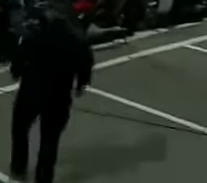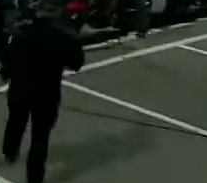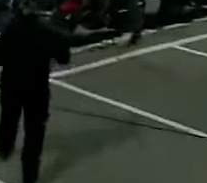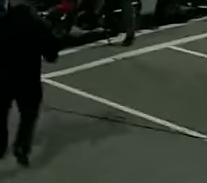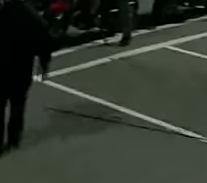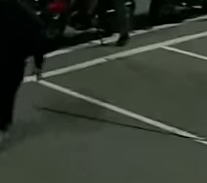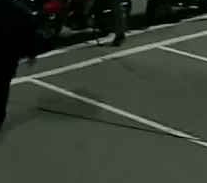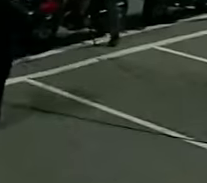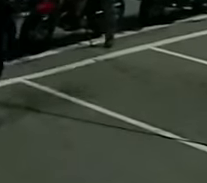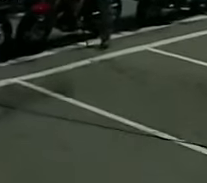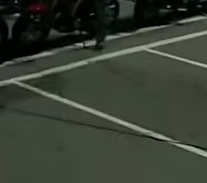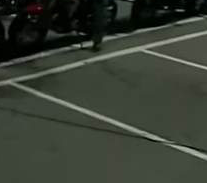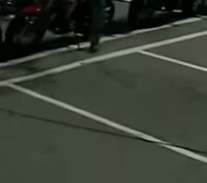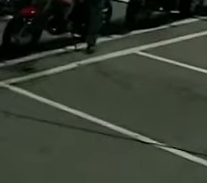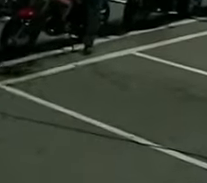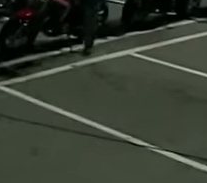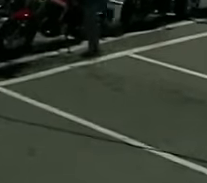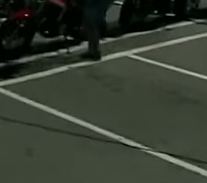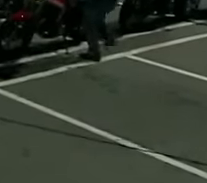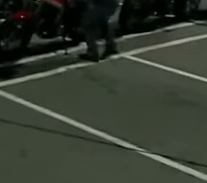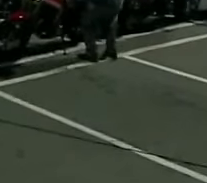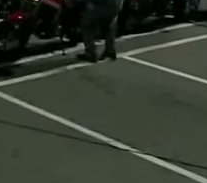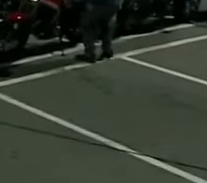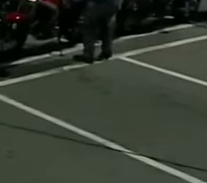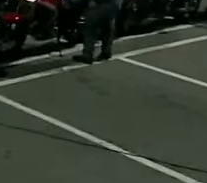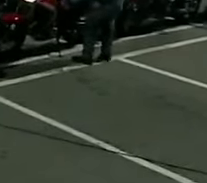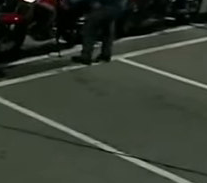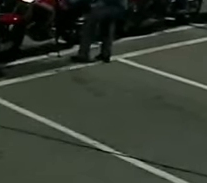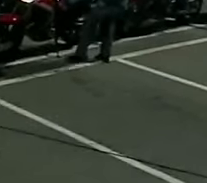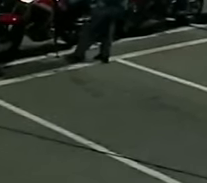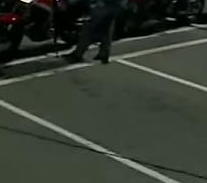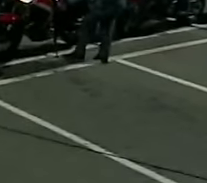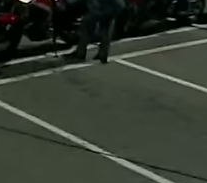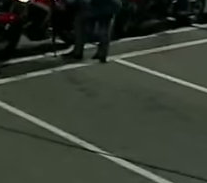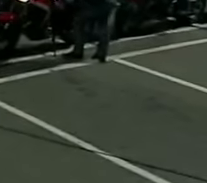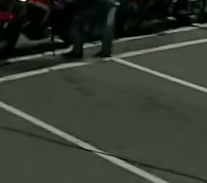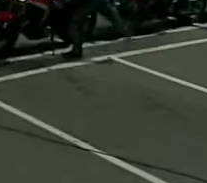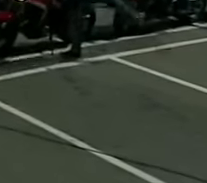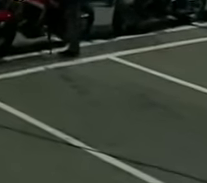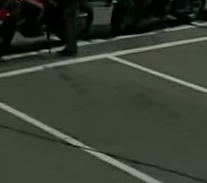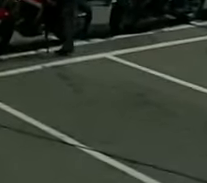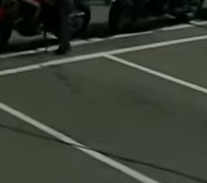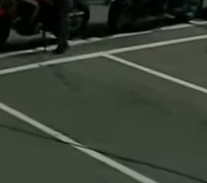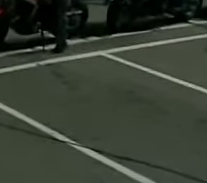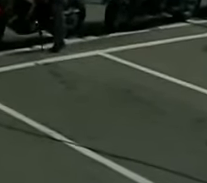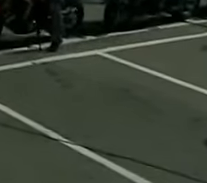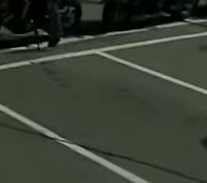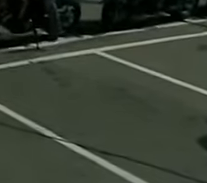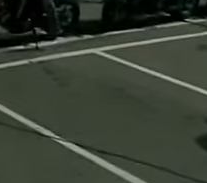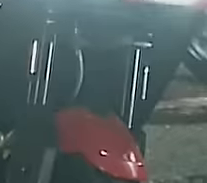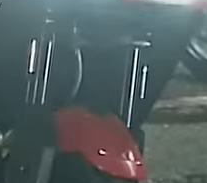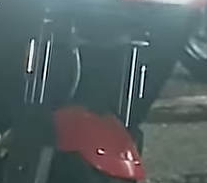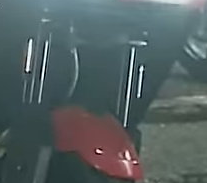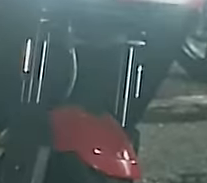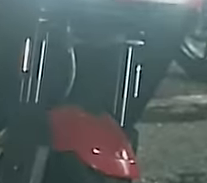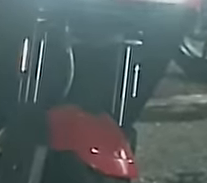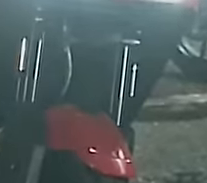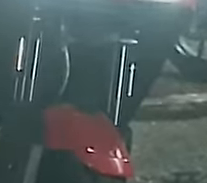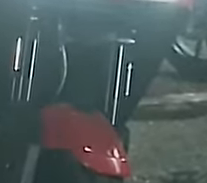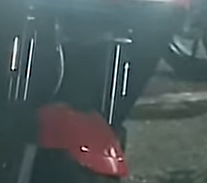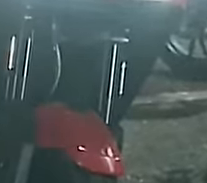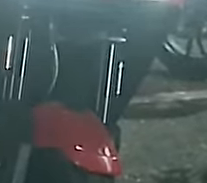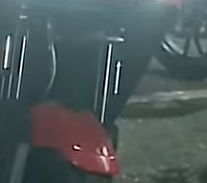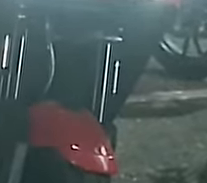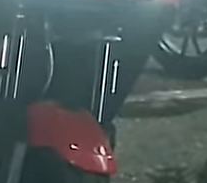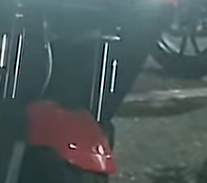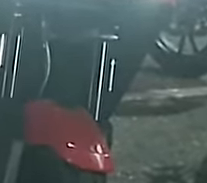Yo no me quedo en la casa, pues al colmate me voy. Voy a defender la puerta